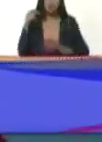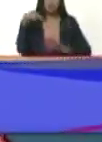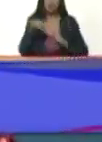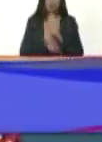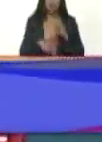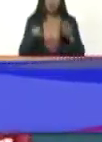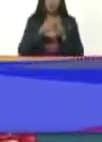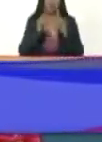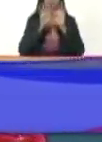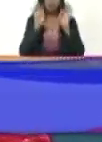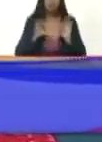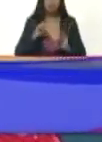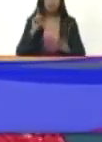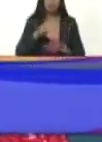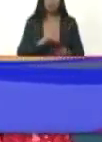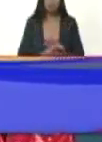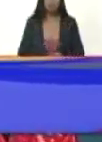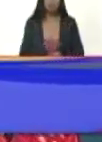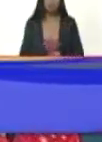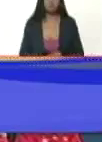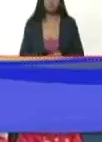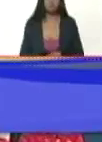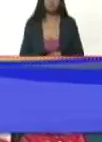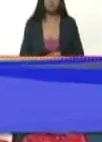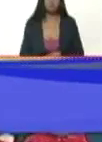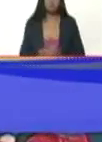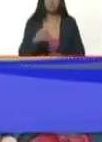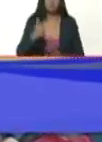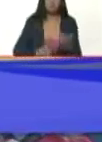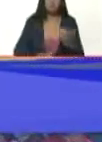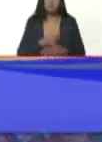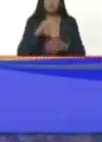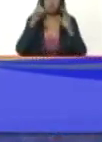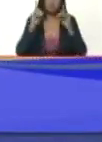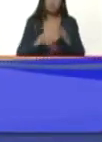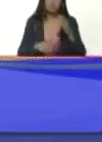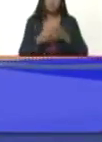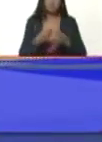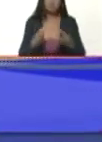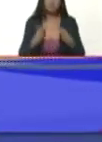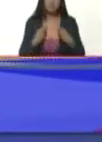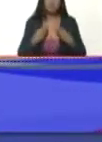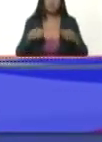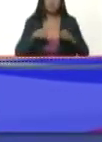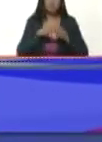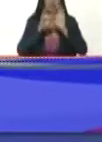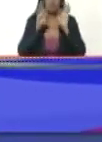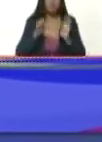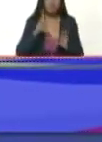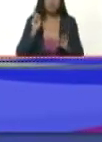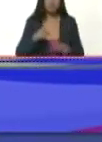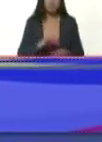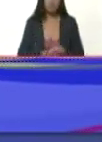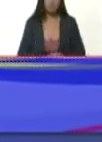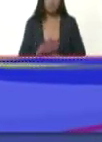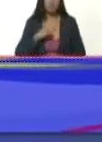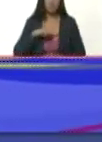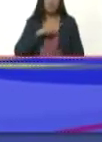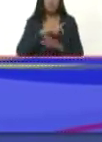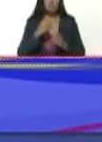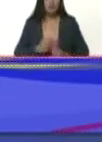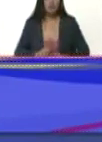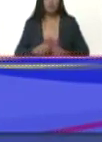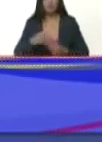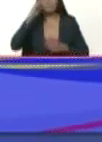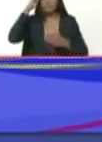profunda, más decisiva de la vida de nuestras fuerzas